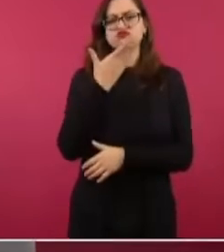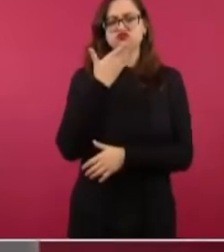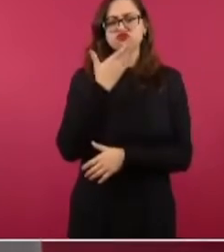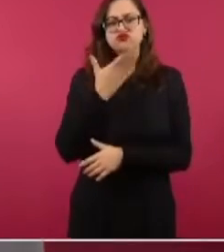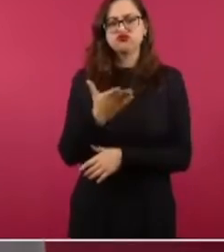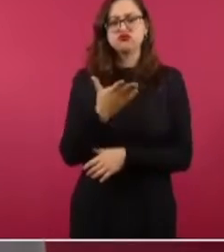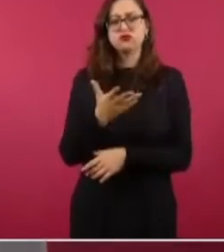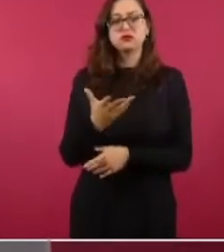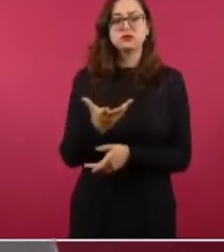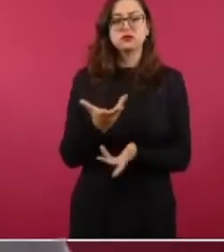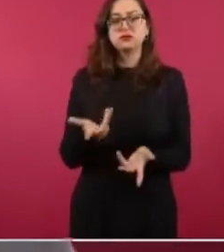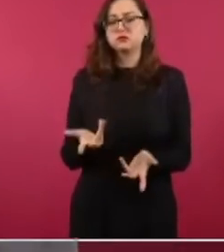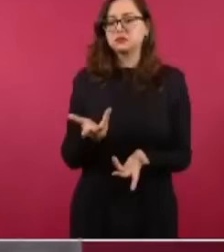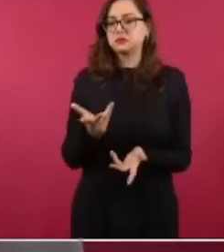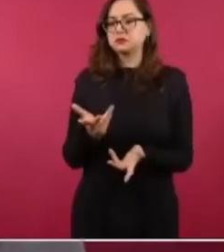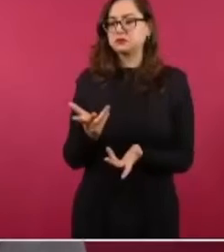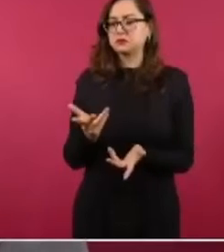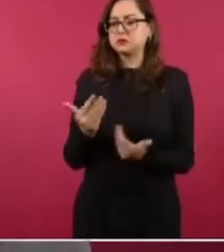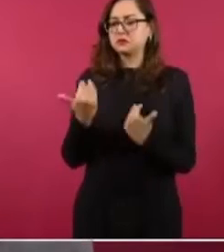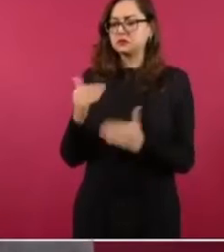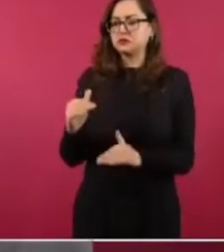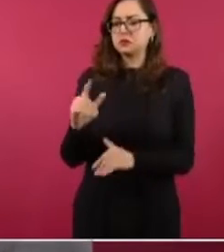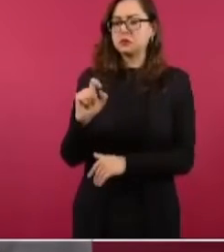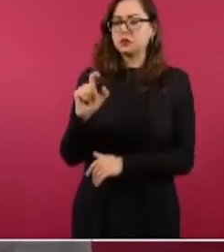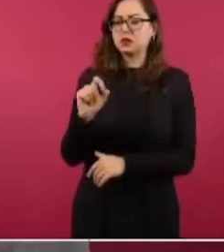posibilidad. 24,000